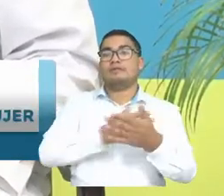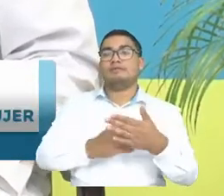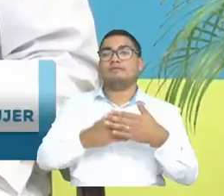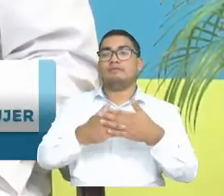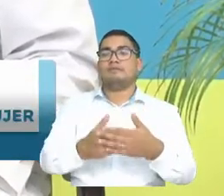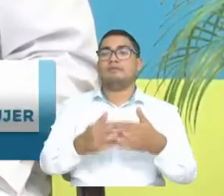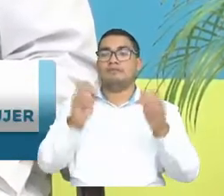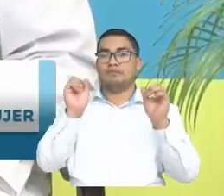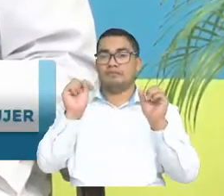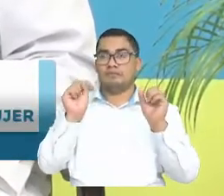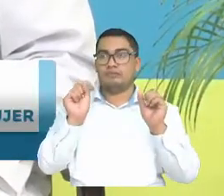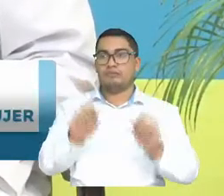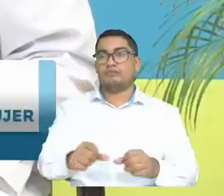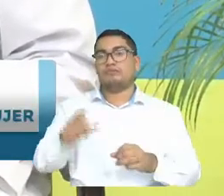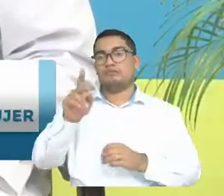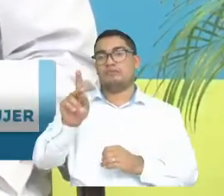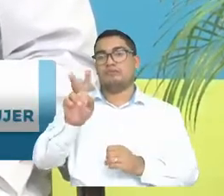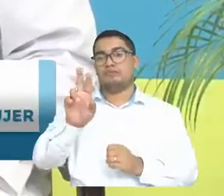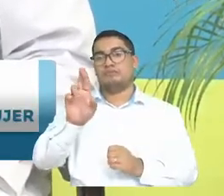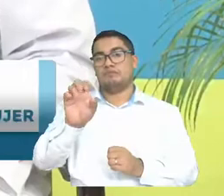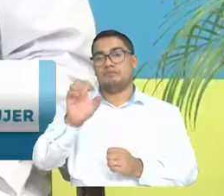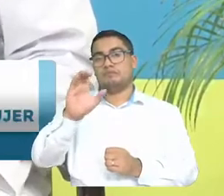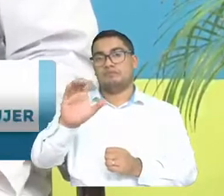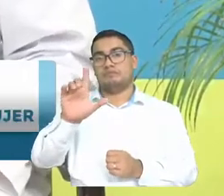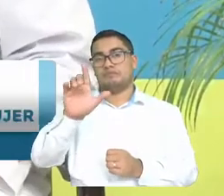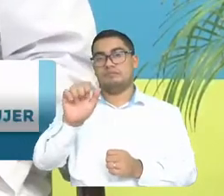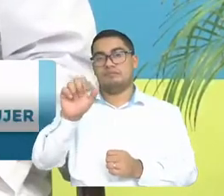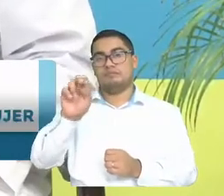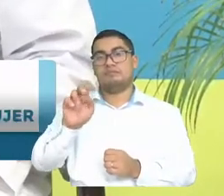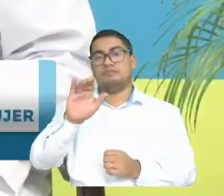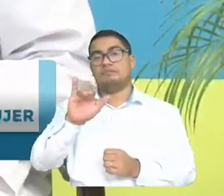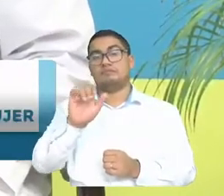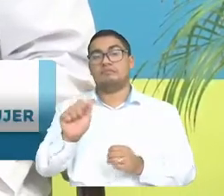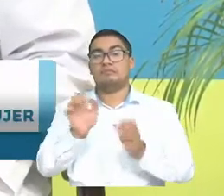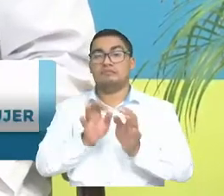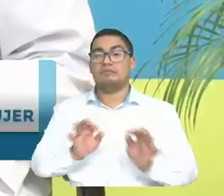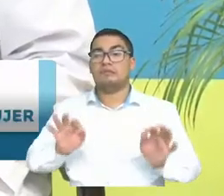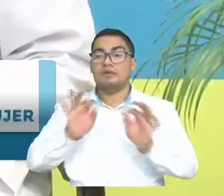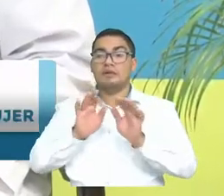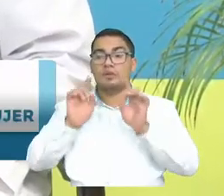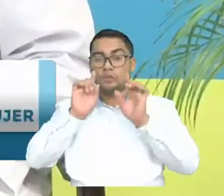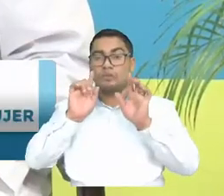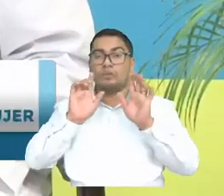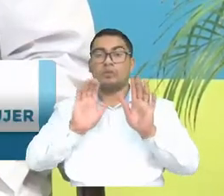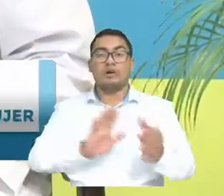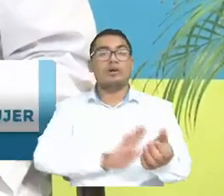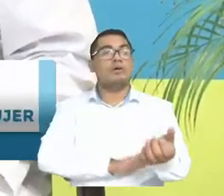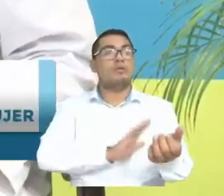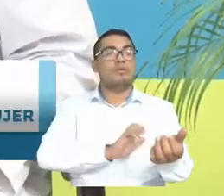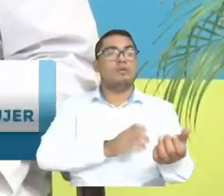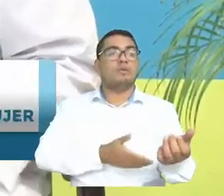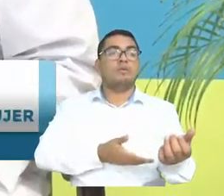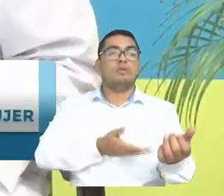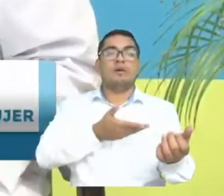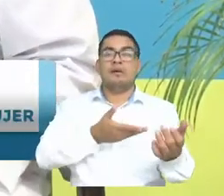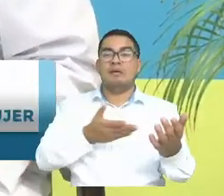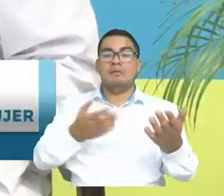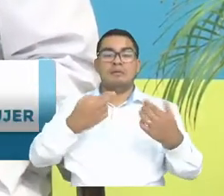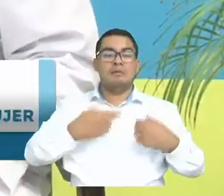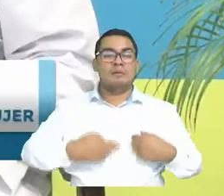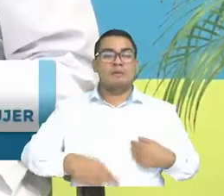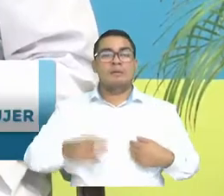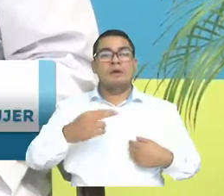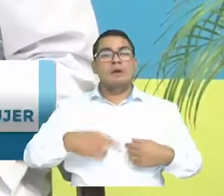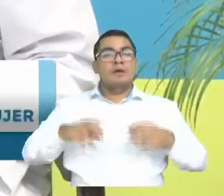hay riesgo de una preeclampsia, entonces nosotros tenemos que estar muy alerta con lo que es la hipertensión arterial de la paciente, con el